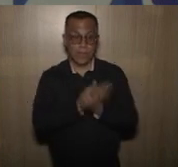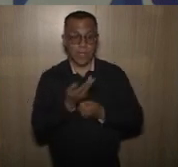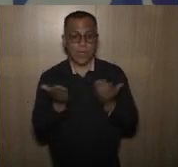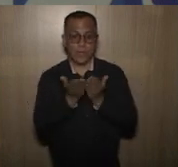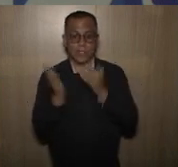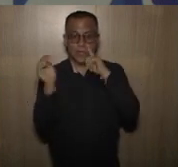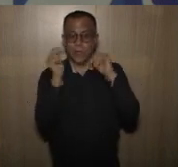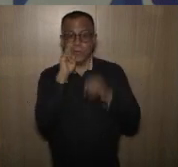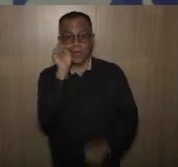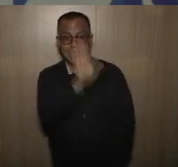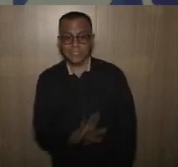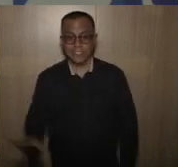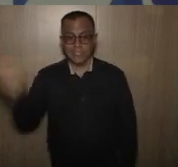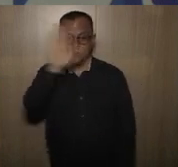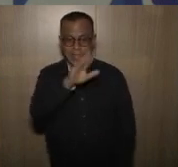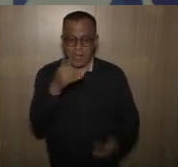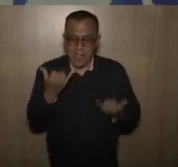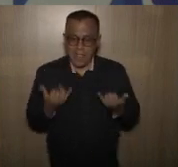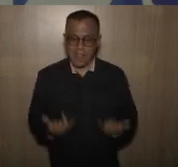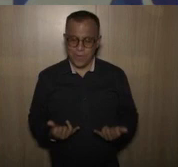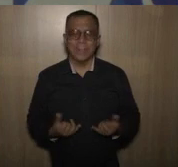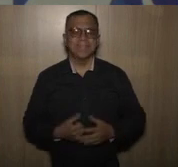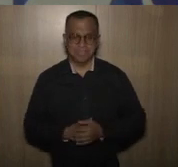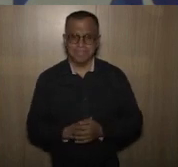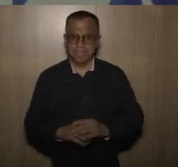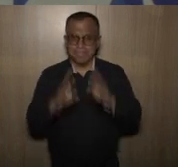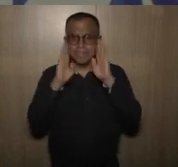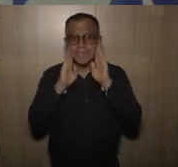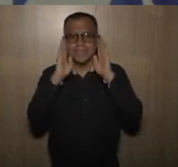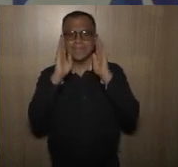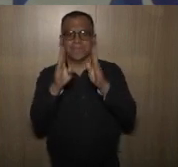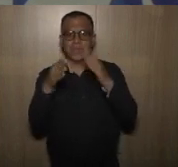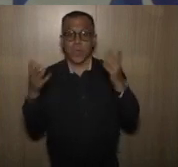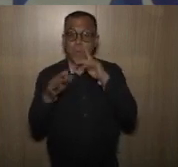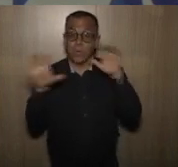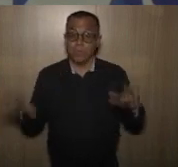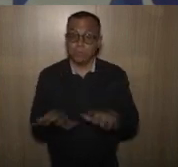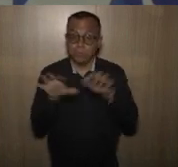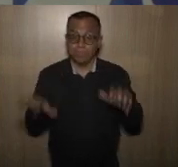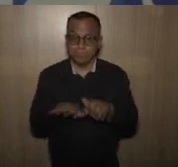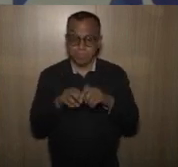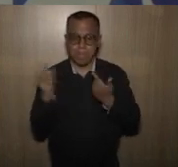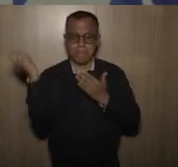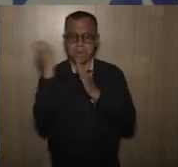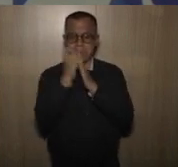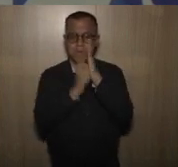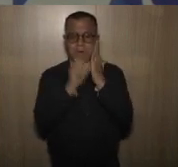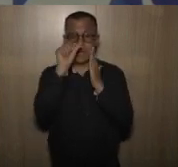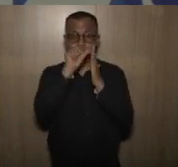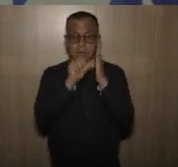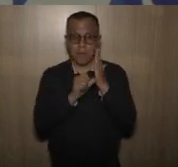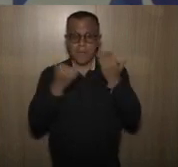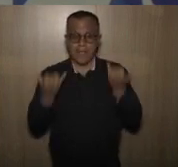Educación Nacional los invitamos a estar muy pendientes de las actividades que conforman la agenda de